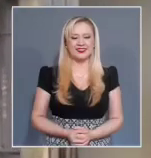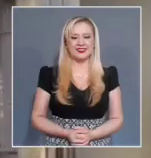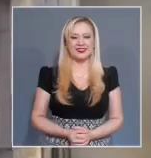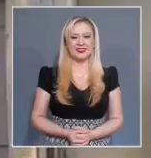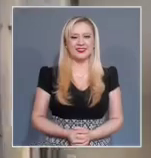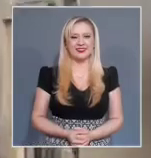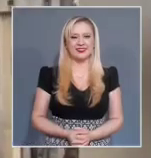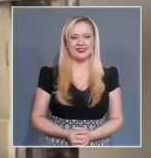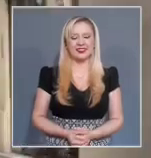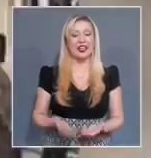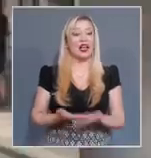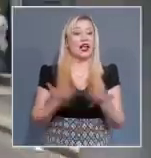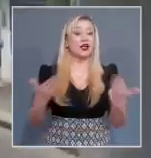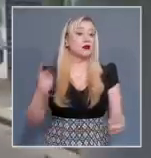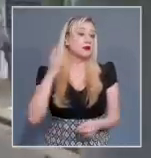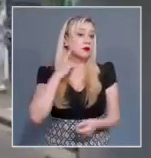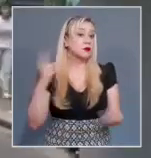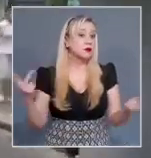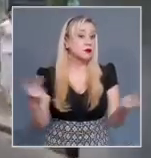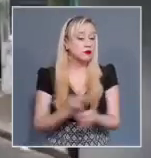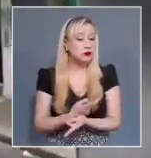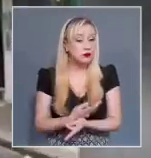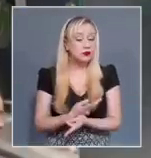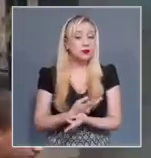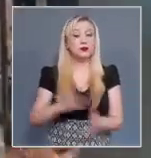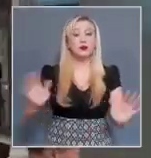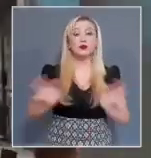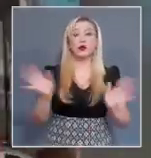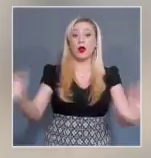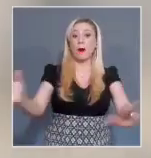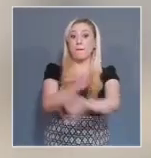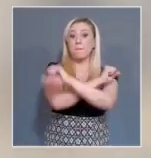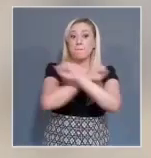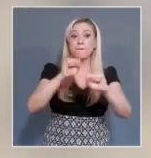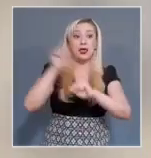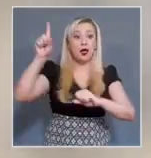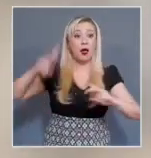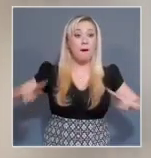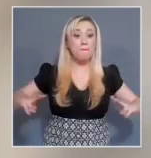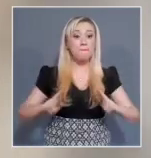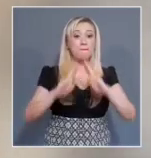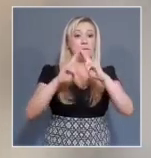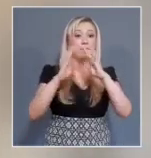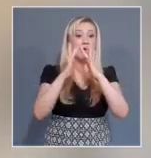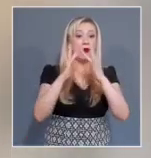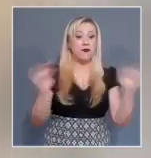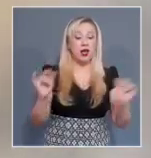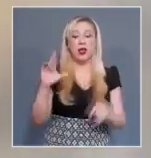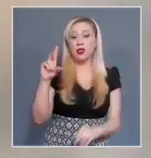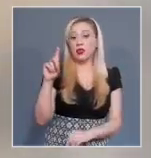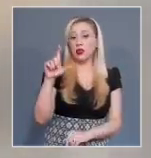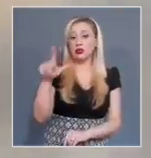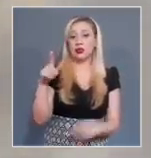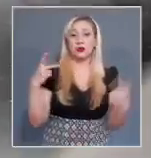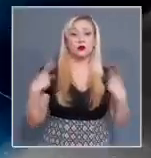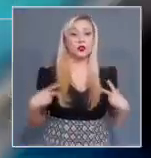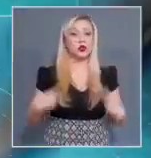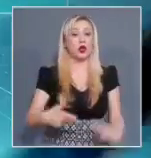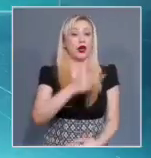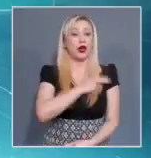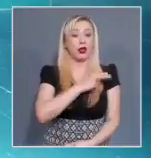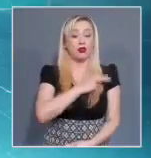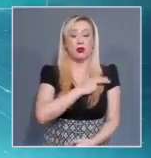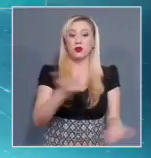Más adelante, explosión en París deja como saldo al menos 37 personas lesionadas.